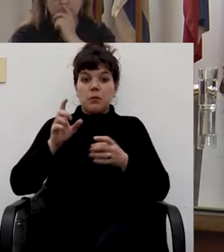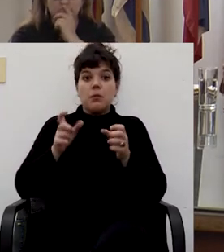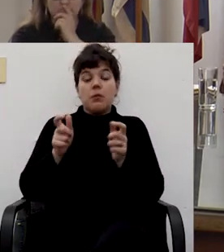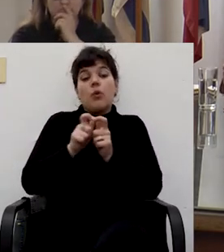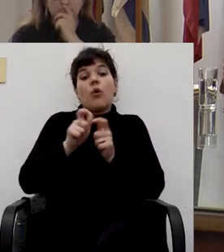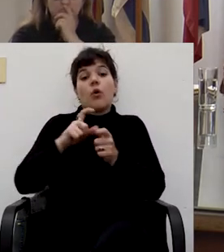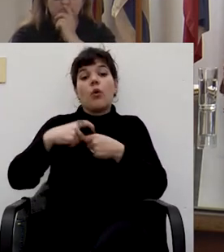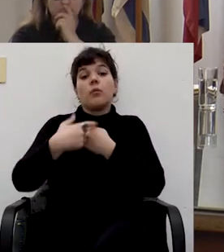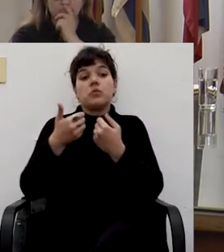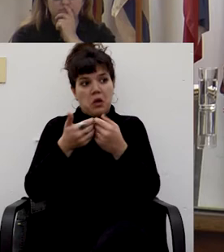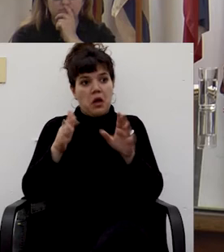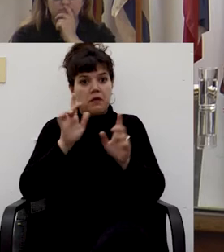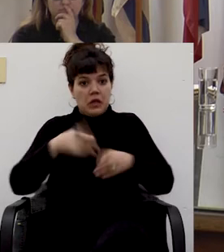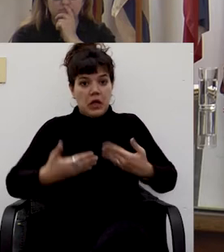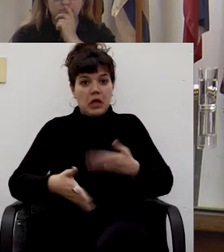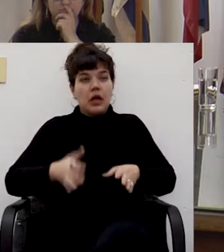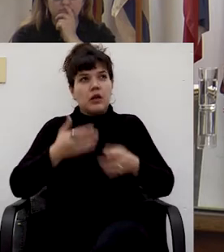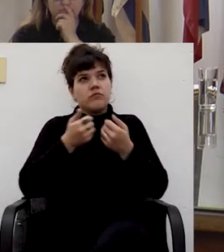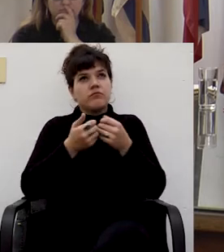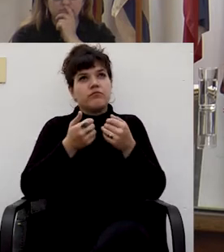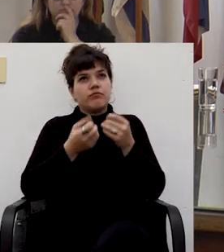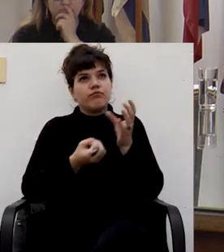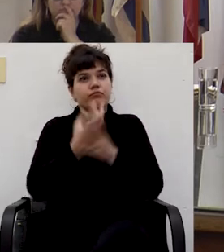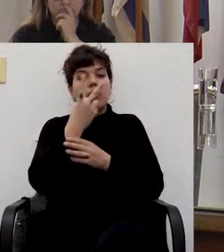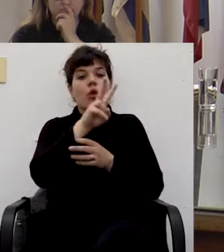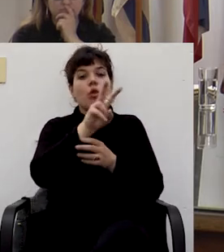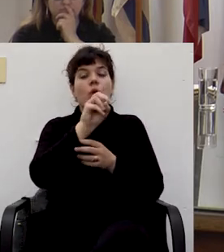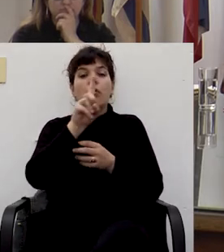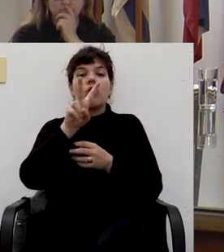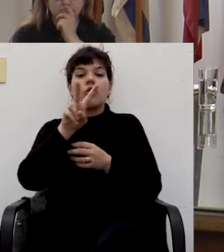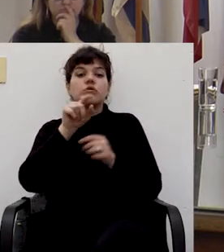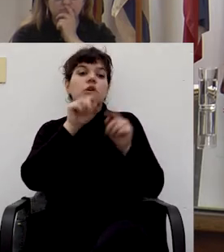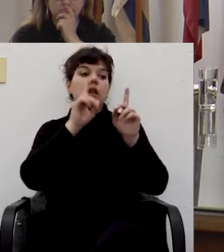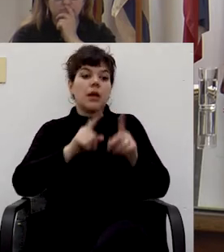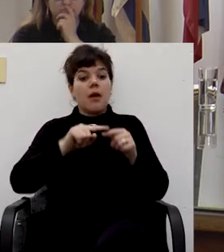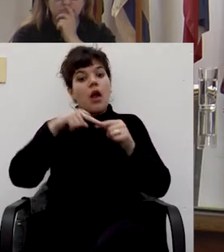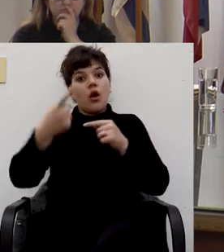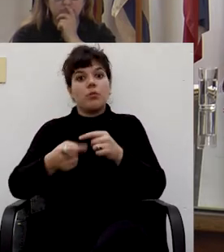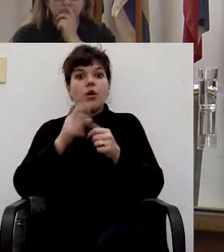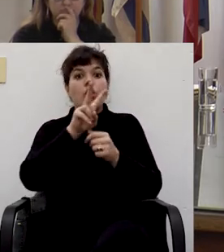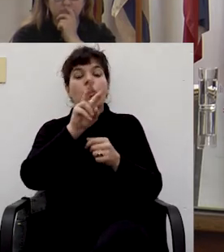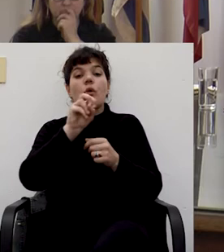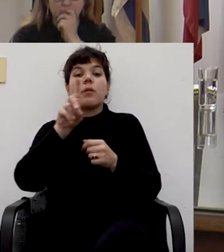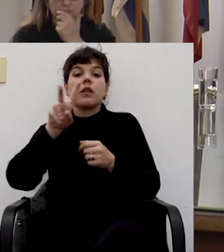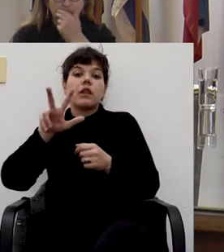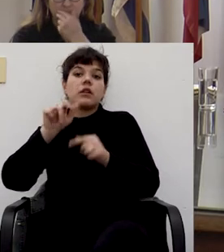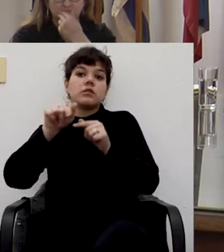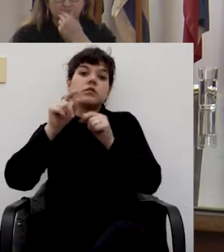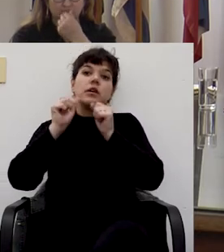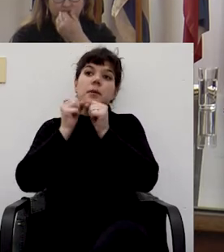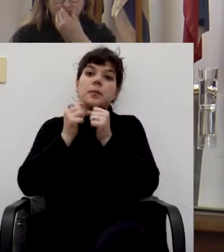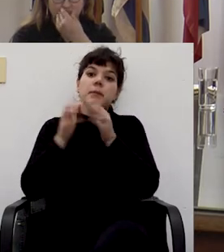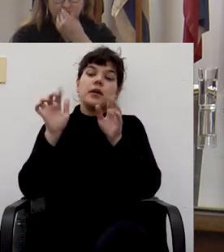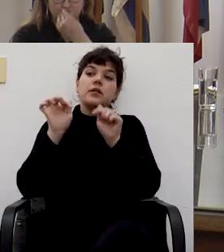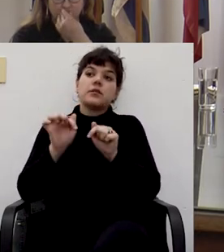Género se crea en el año 2012, en el año 2013 empieza la implementación del modelo como una